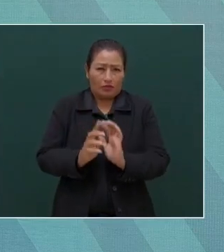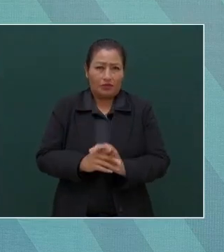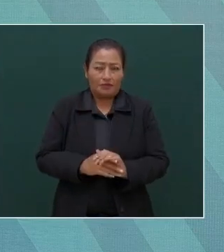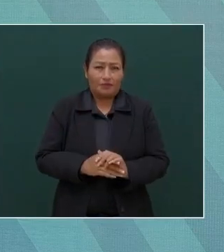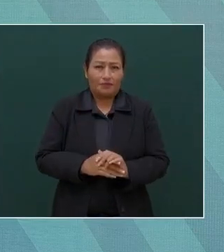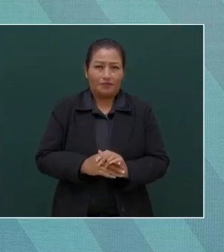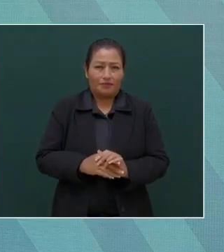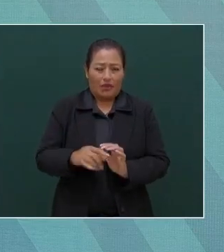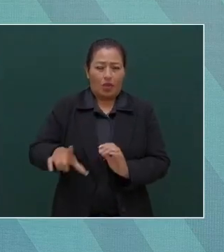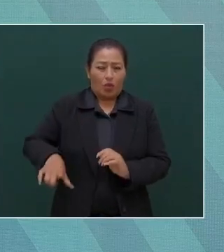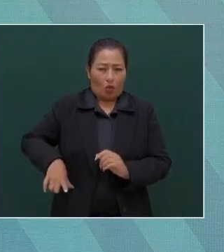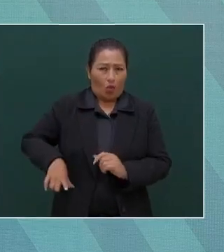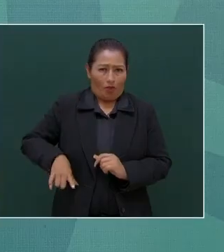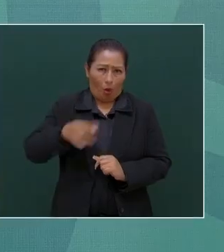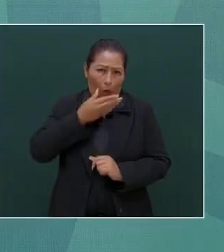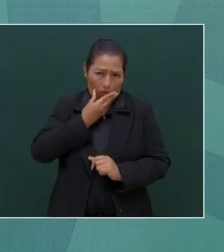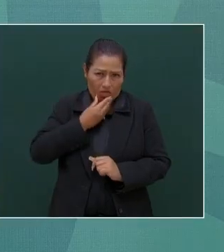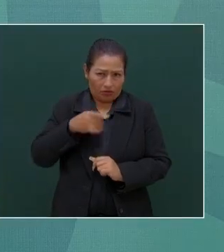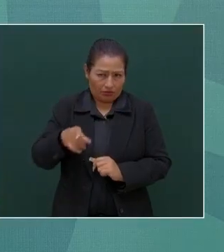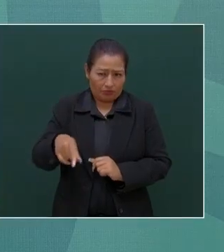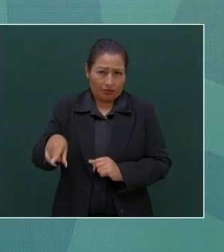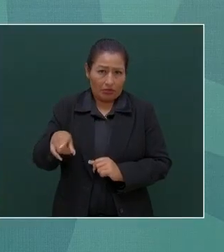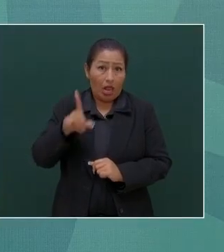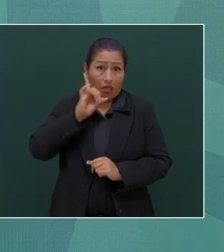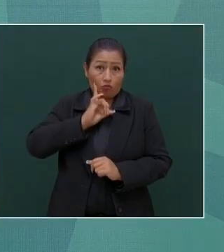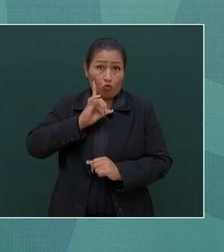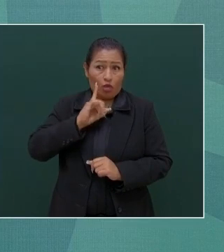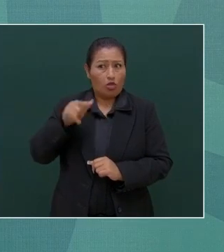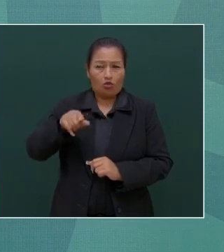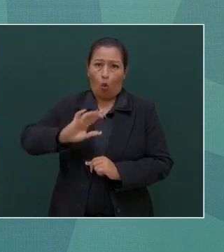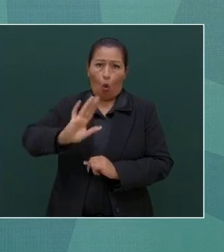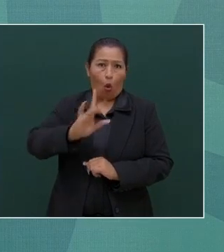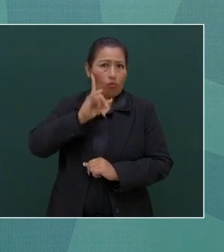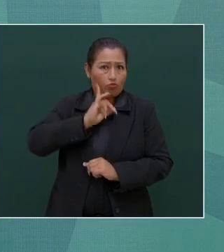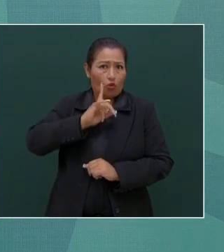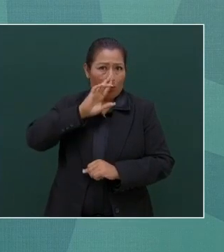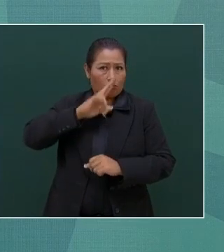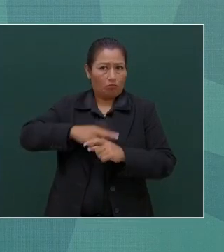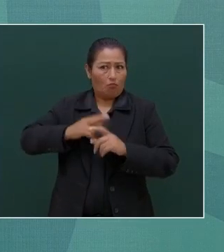sobre todo gobernadores, las gobernadoras son más responsables,